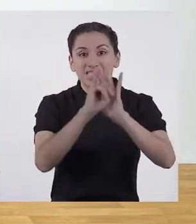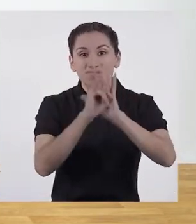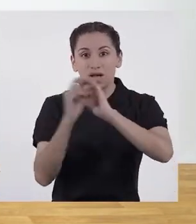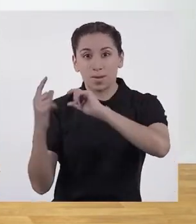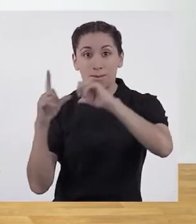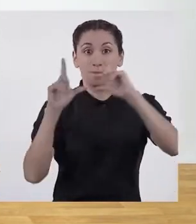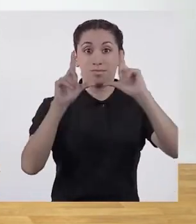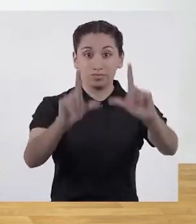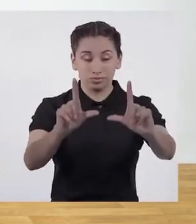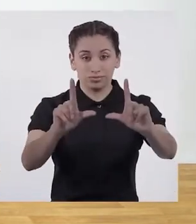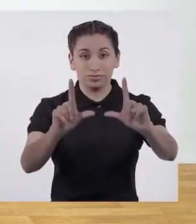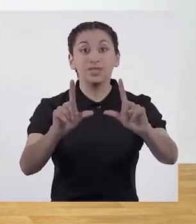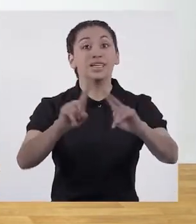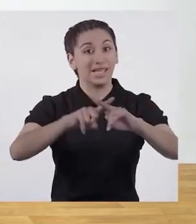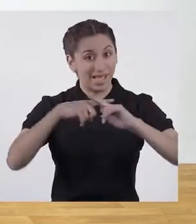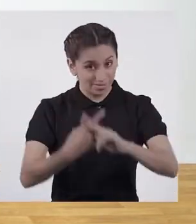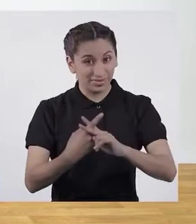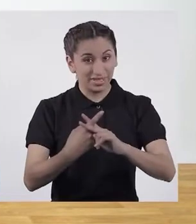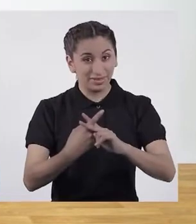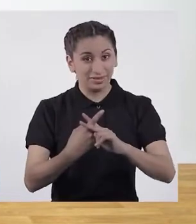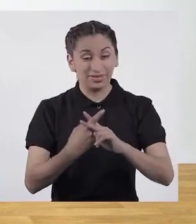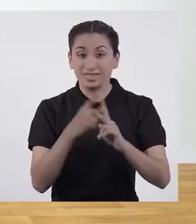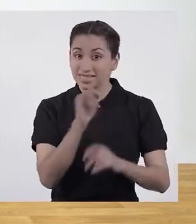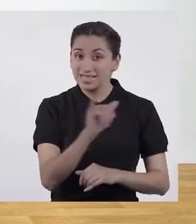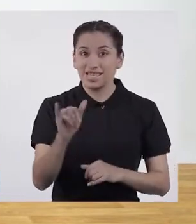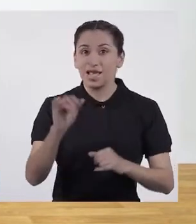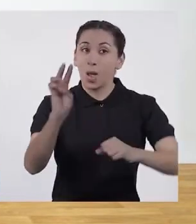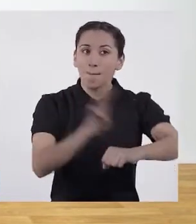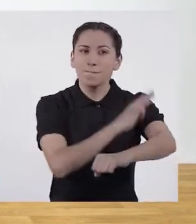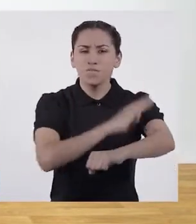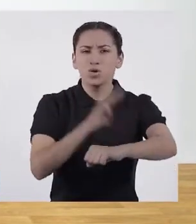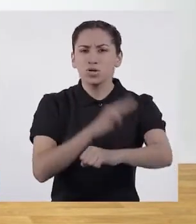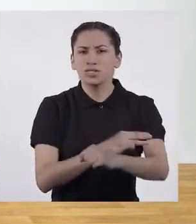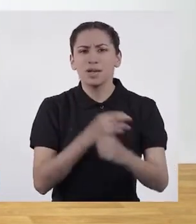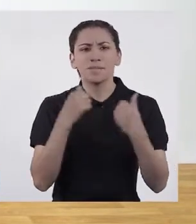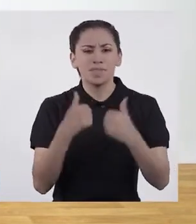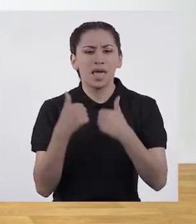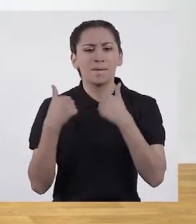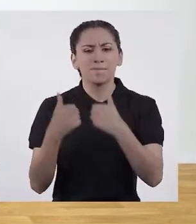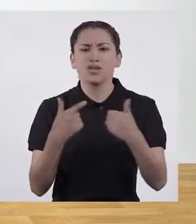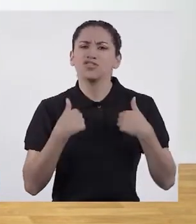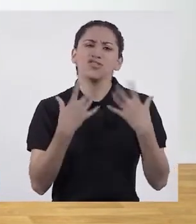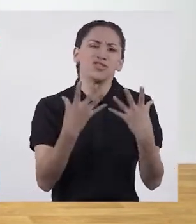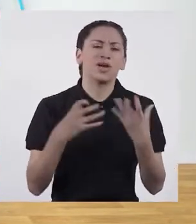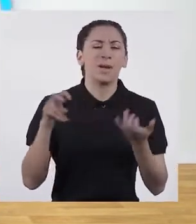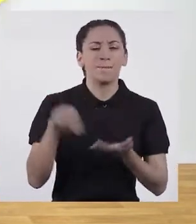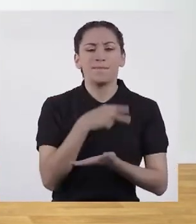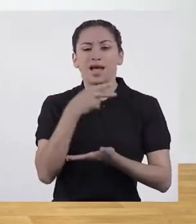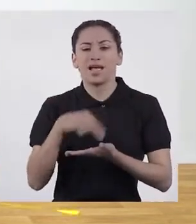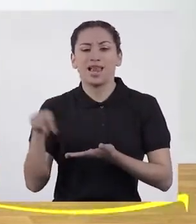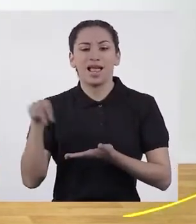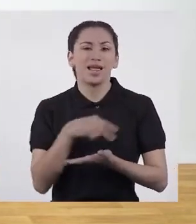pantalla. Eso es, comenzamos entonces. Y musiquita, muy bien, yo quiero bailar,